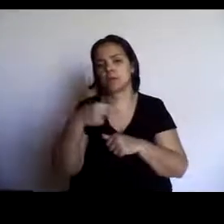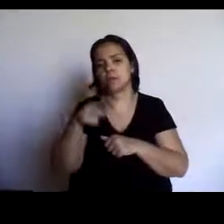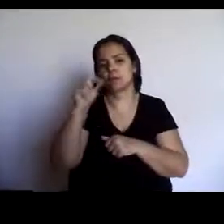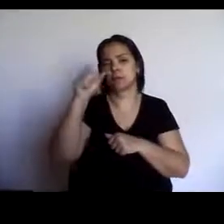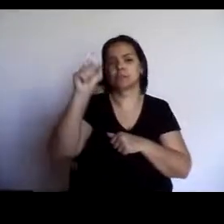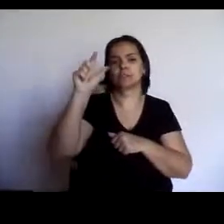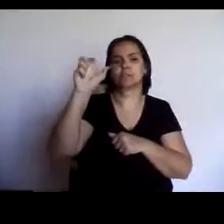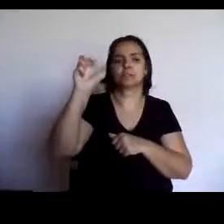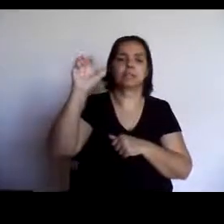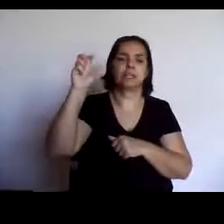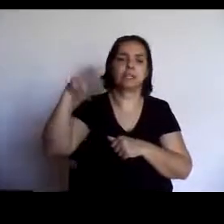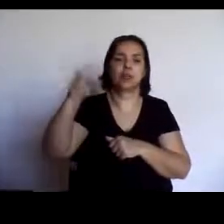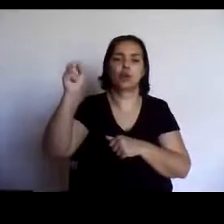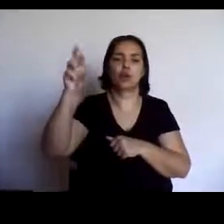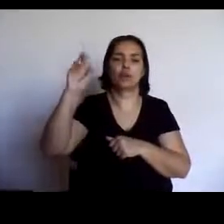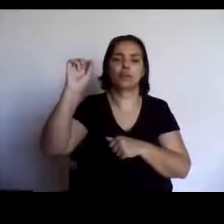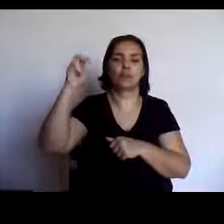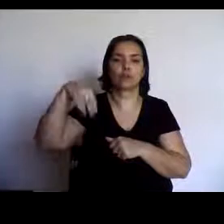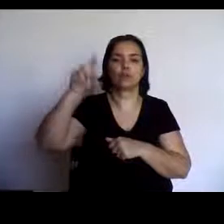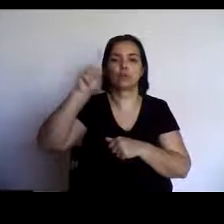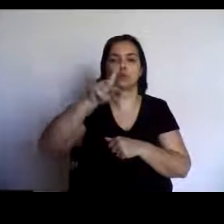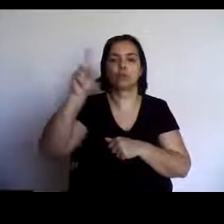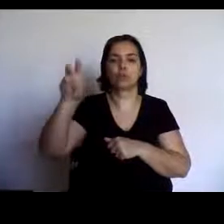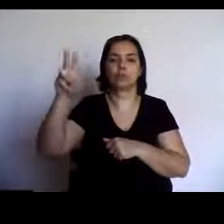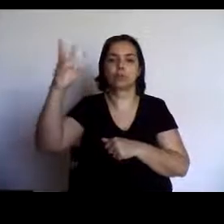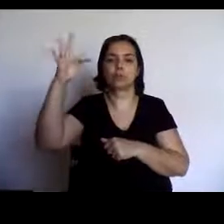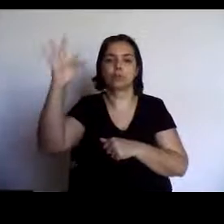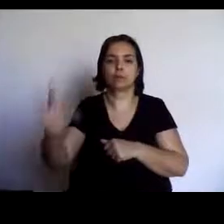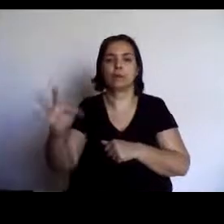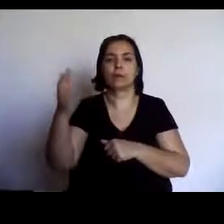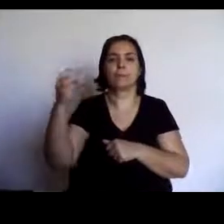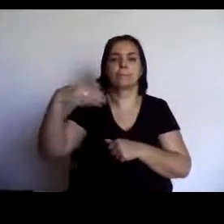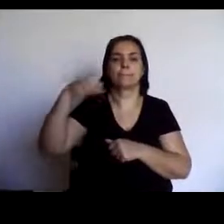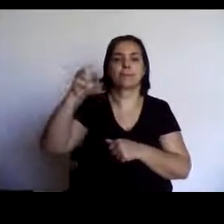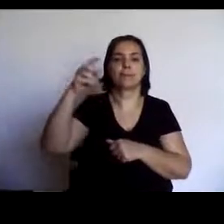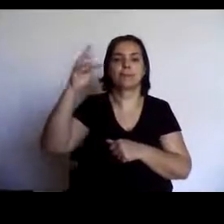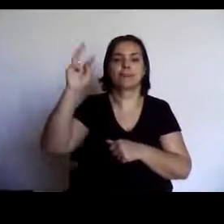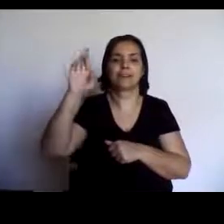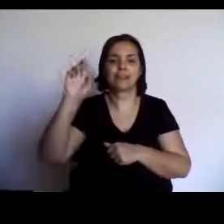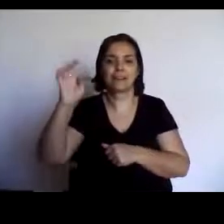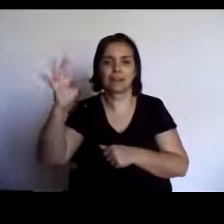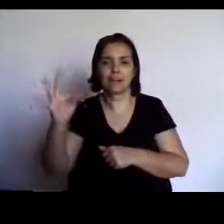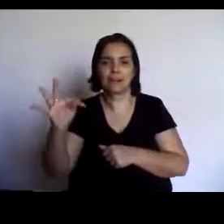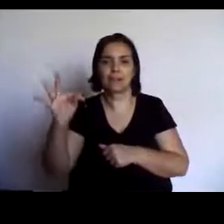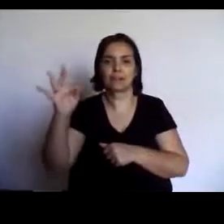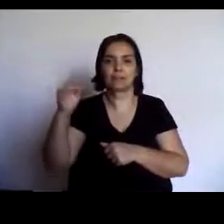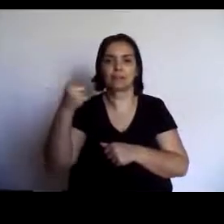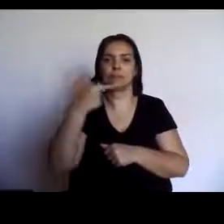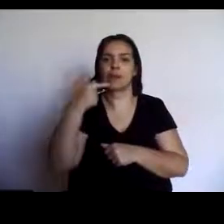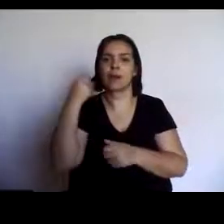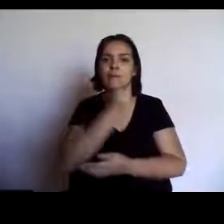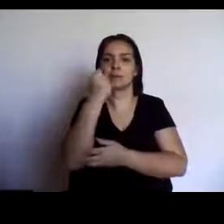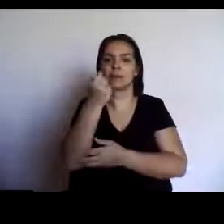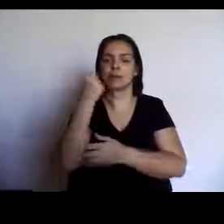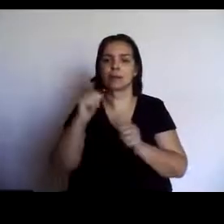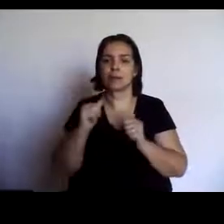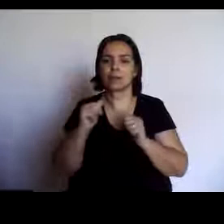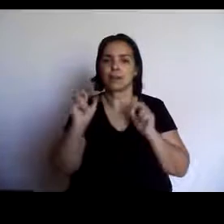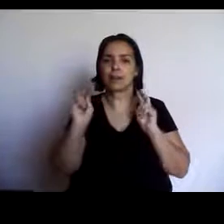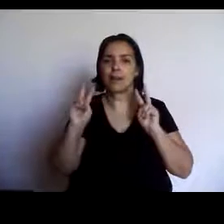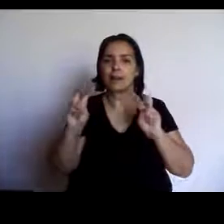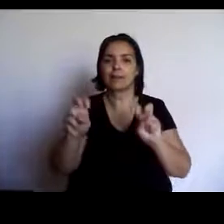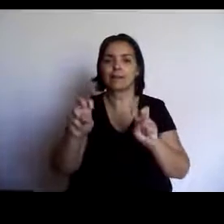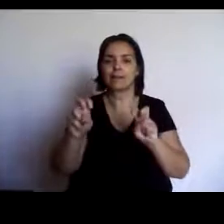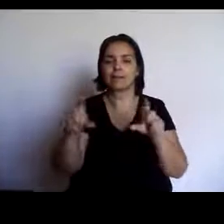el Orion1, 2, el Orion Plus, el Melcar, que también conllevaba apoyo a iniciativas empresariales.